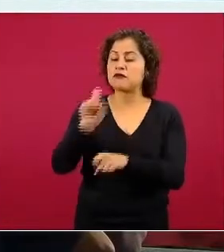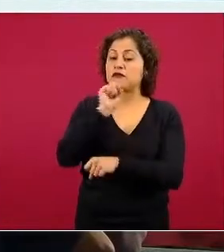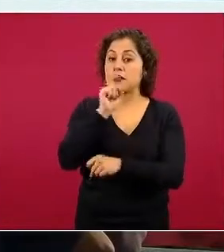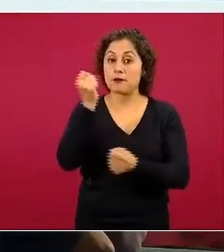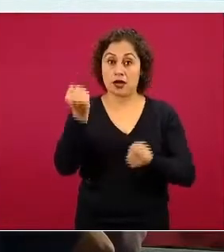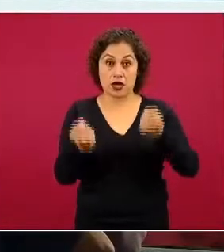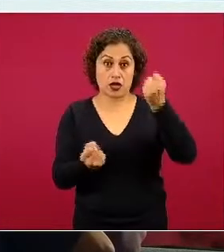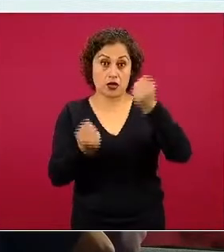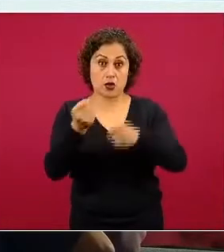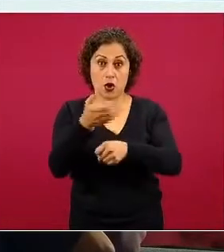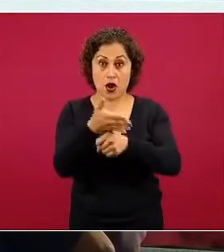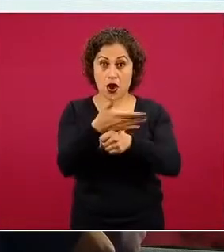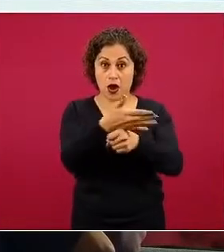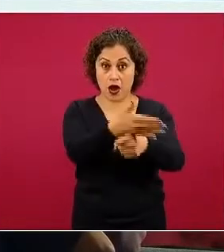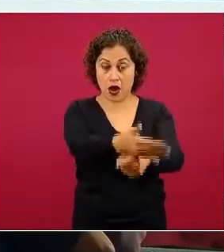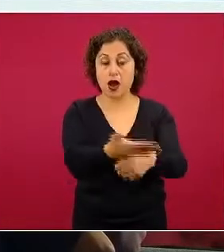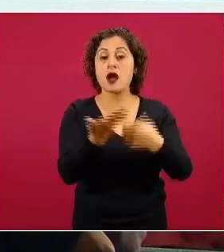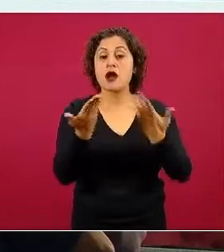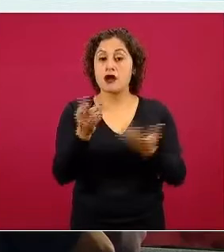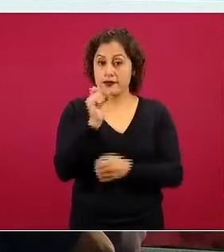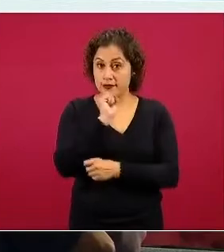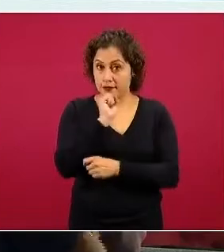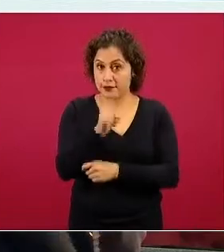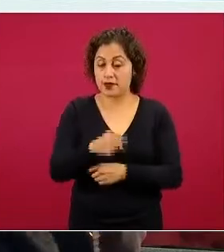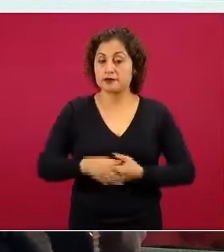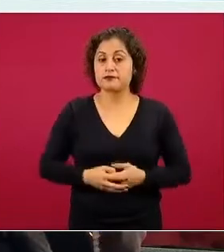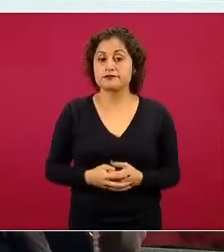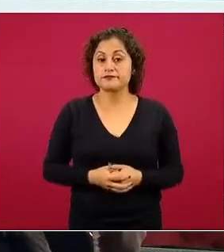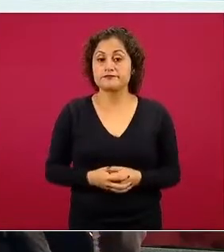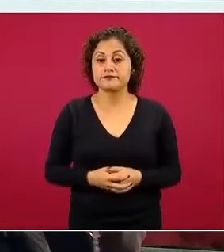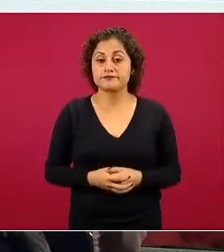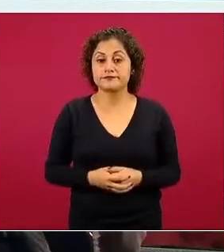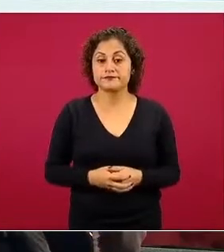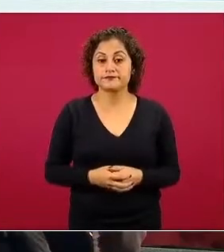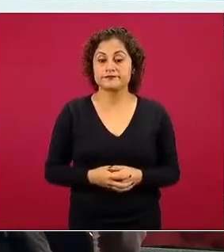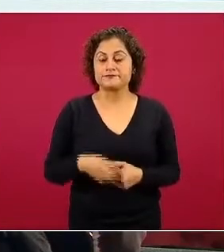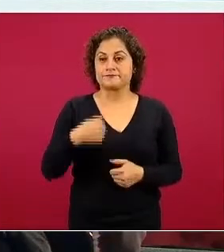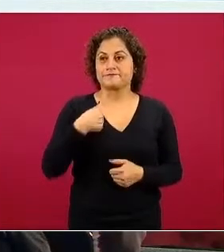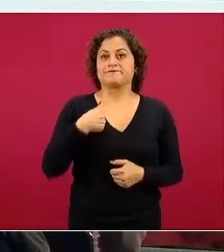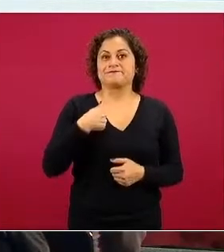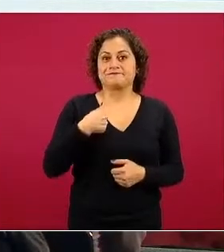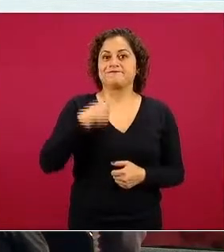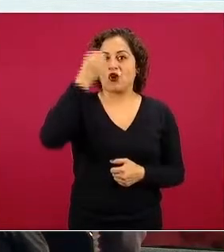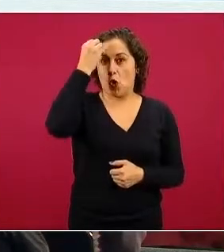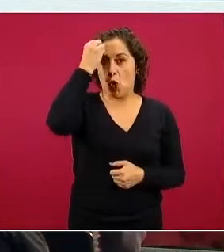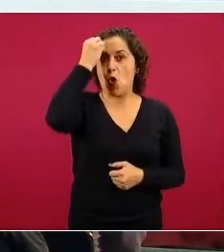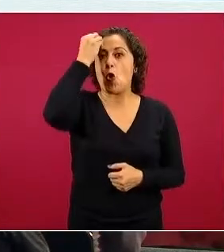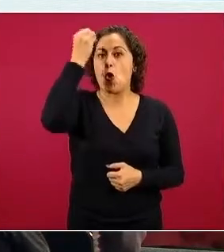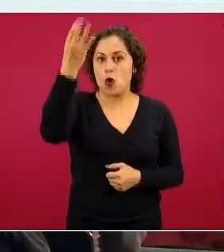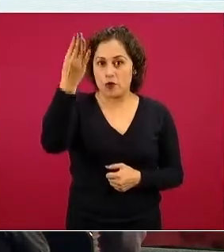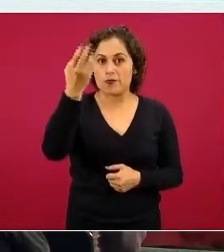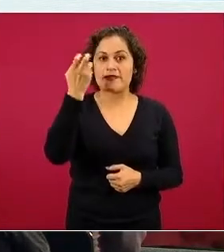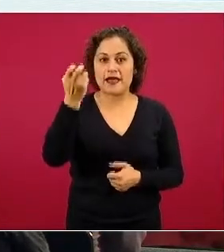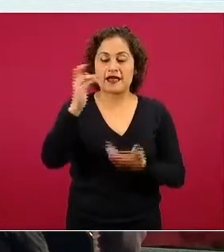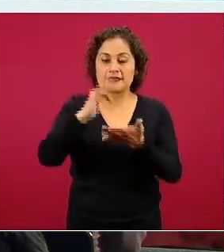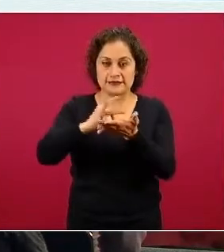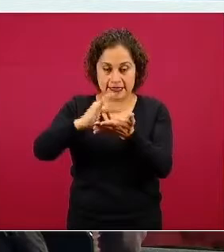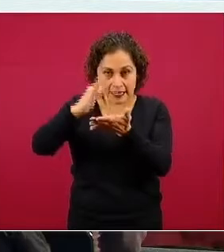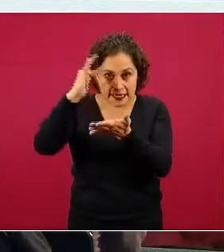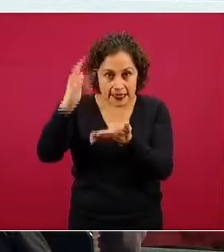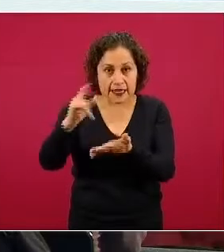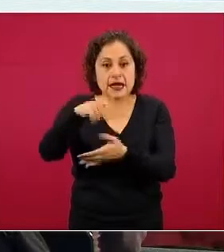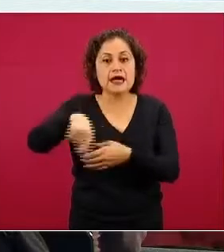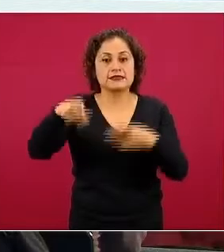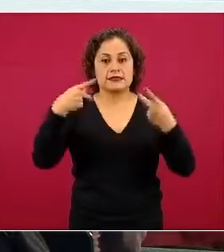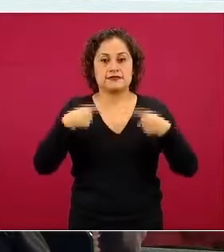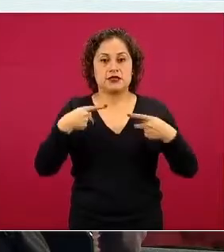choferes, operadores de ambulancia. Me había olvidado también de agradecer a las personas que